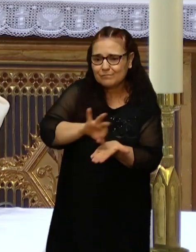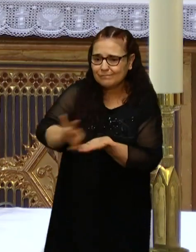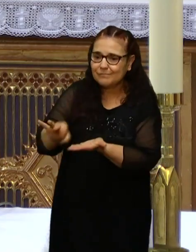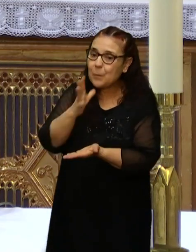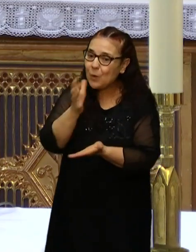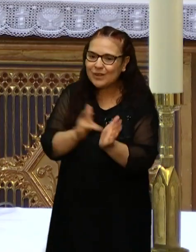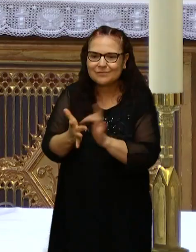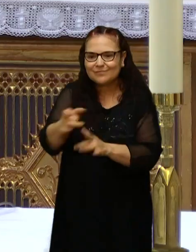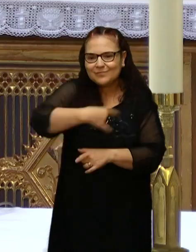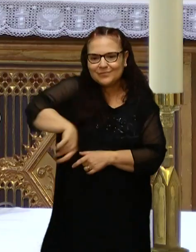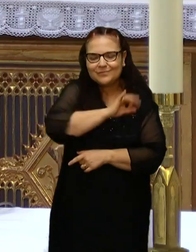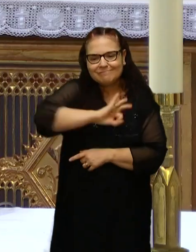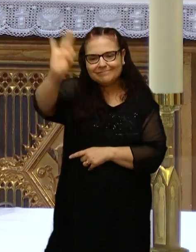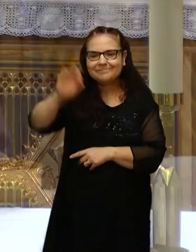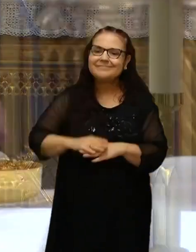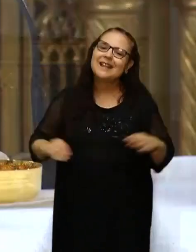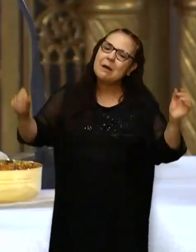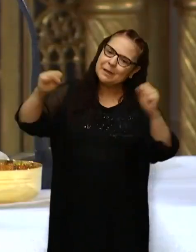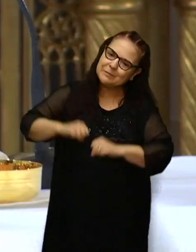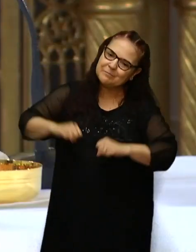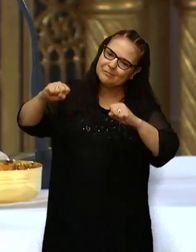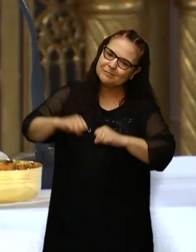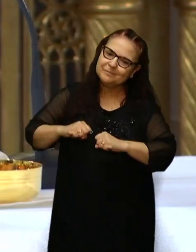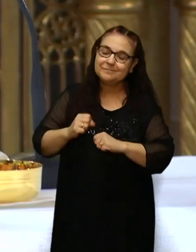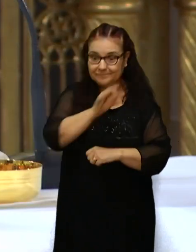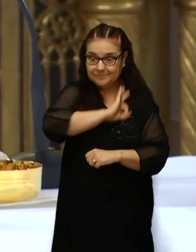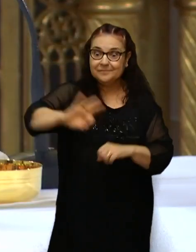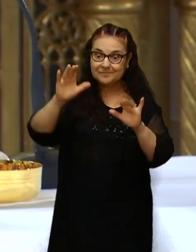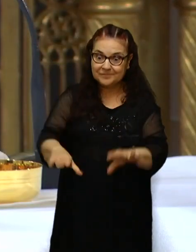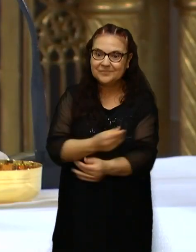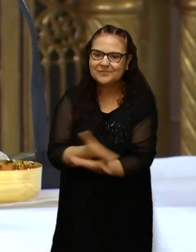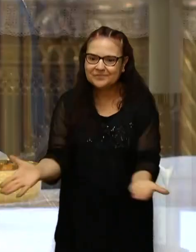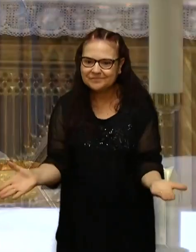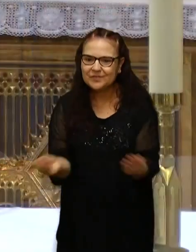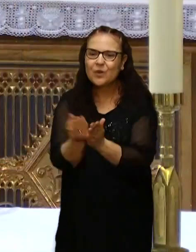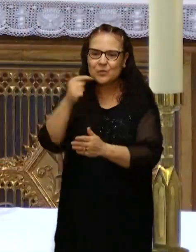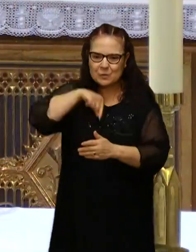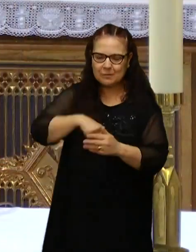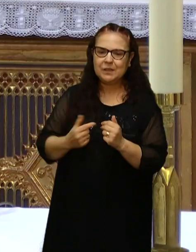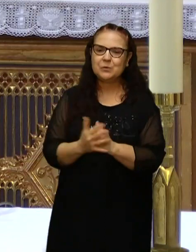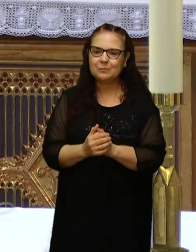Por Jesucristo nuestro Señor. El Señor esté con vosotros.